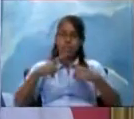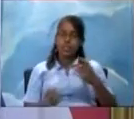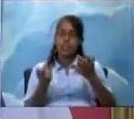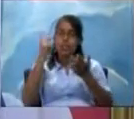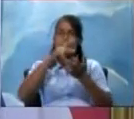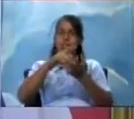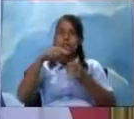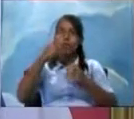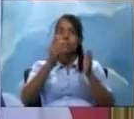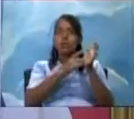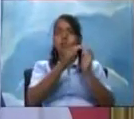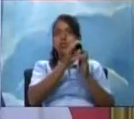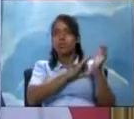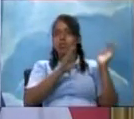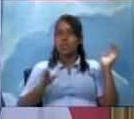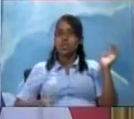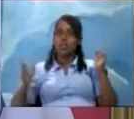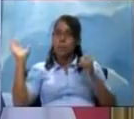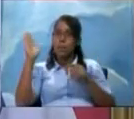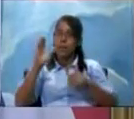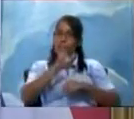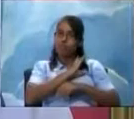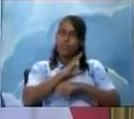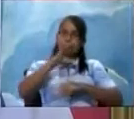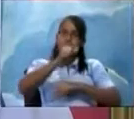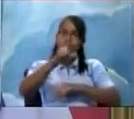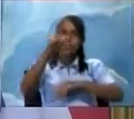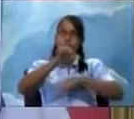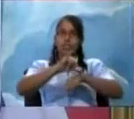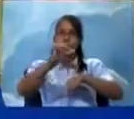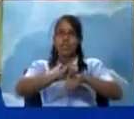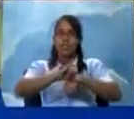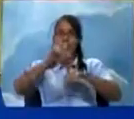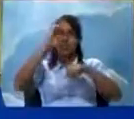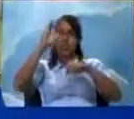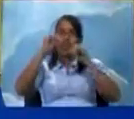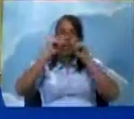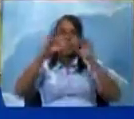levantados cuando Jesucristo venga a arrebatar su iglesia. Que Dios nos bendiga.